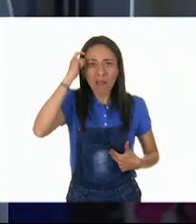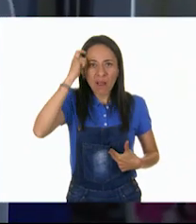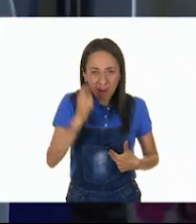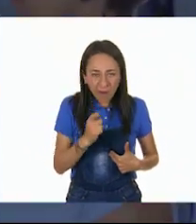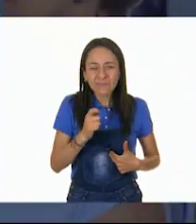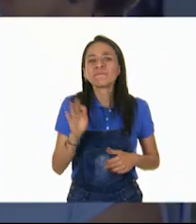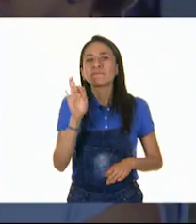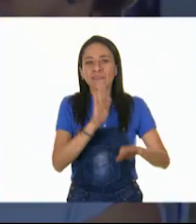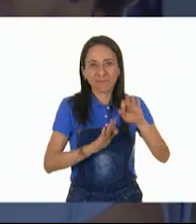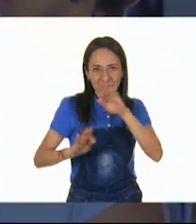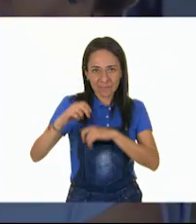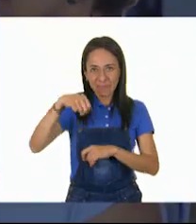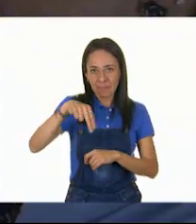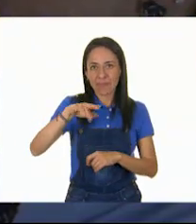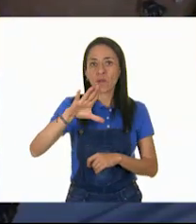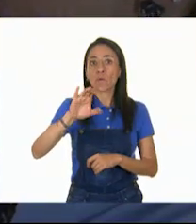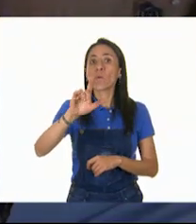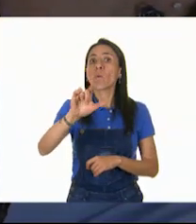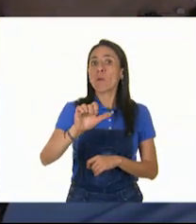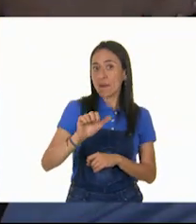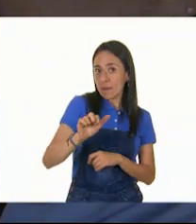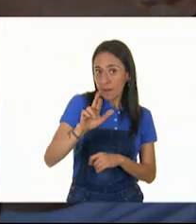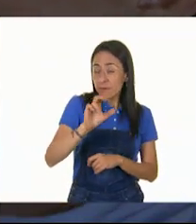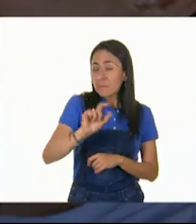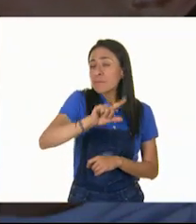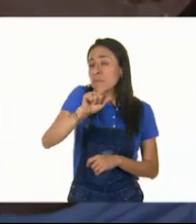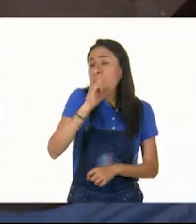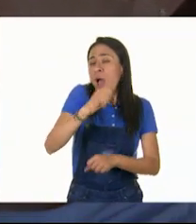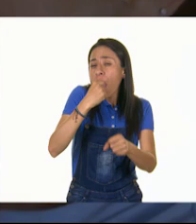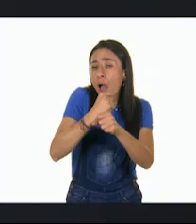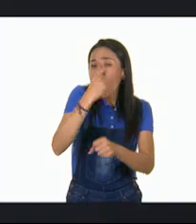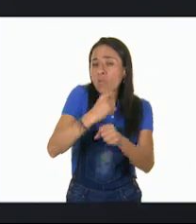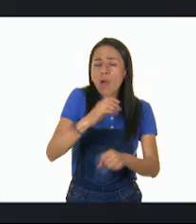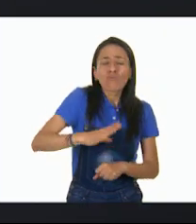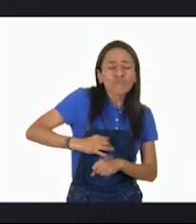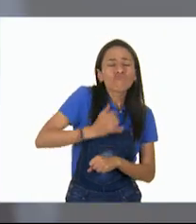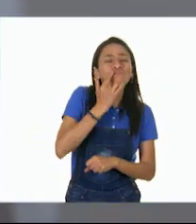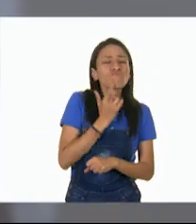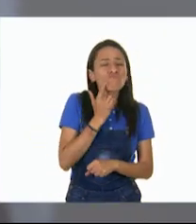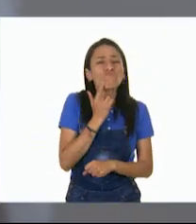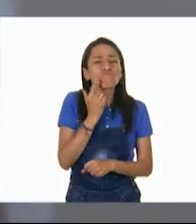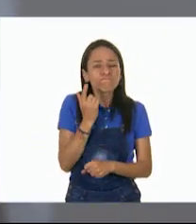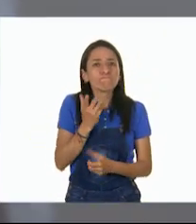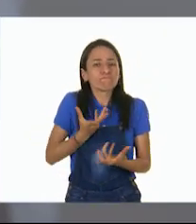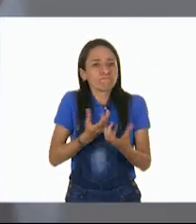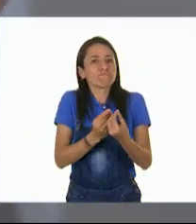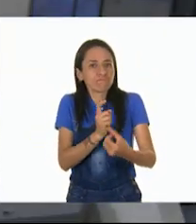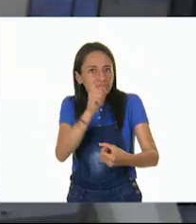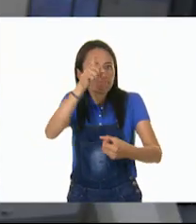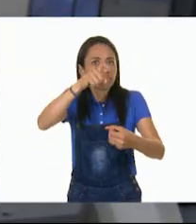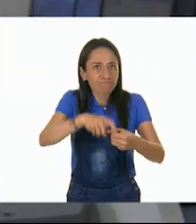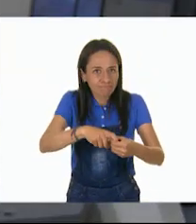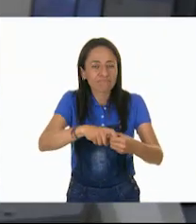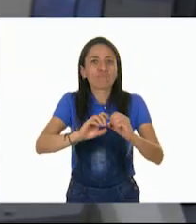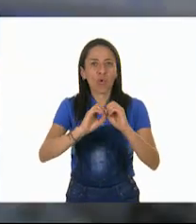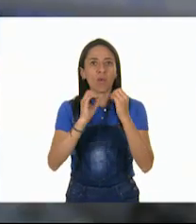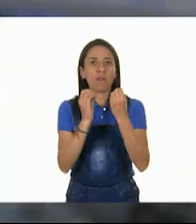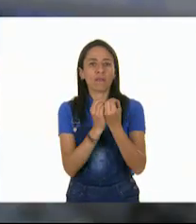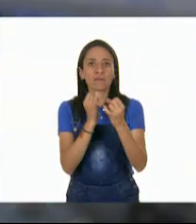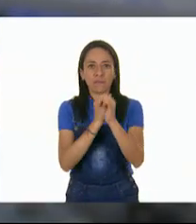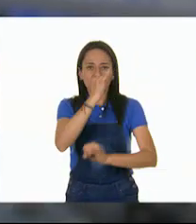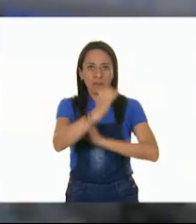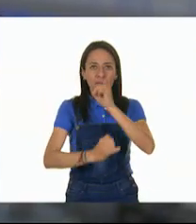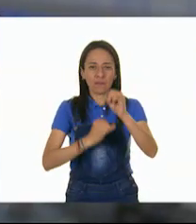después de muchos años me esfuerzo un estudio y nos llevaron a colaborar en el organismo internacional de energía atómica